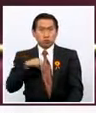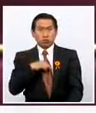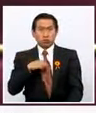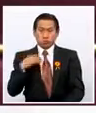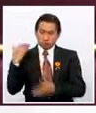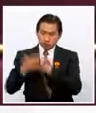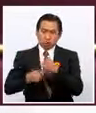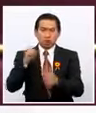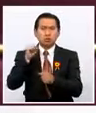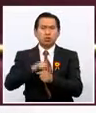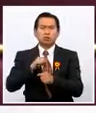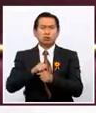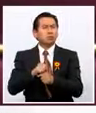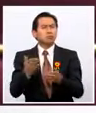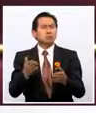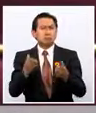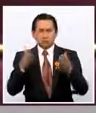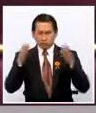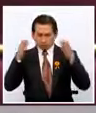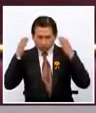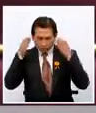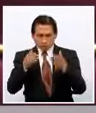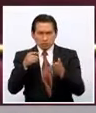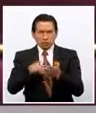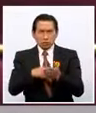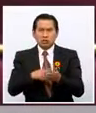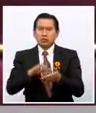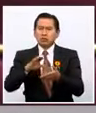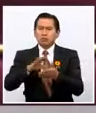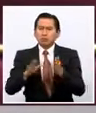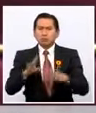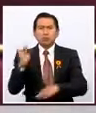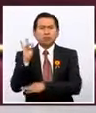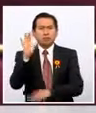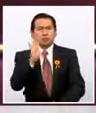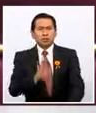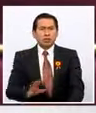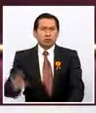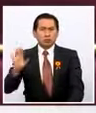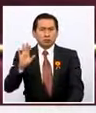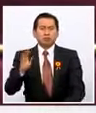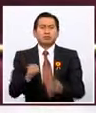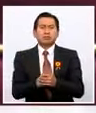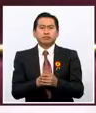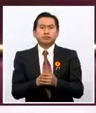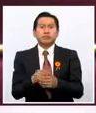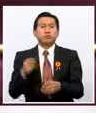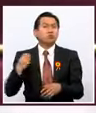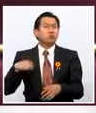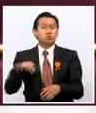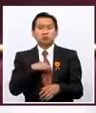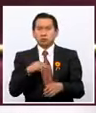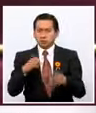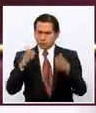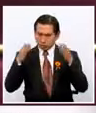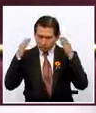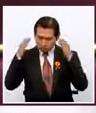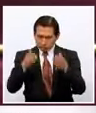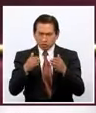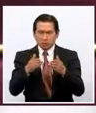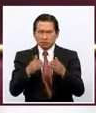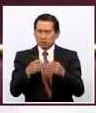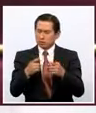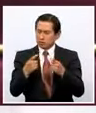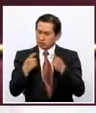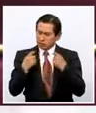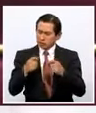estuvo totalmente consagrada a pacificar el país nos dedicamos con todo nuestro